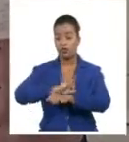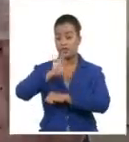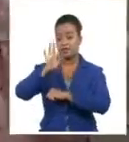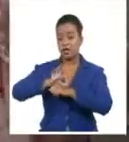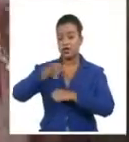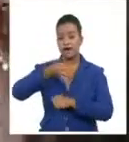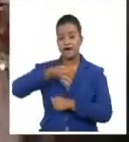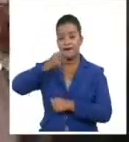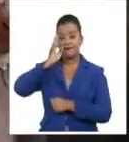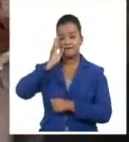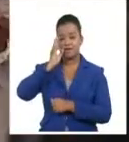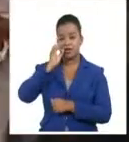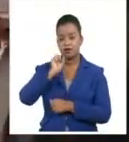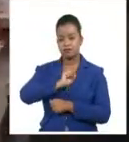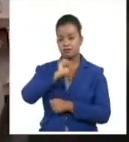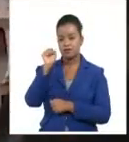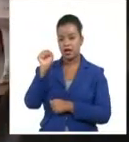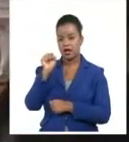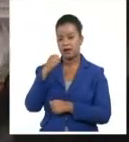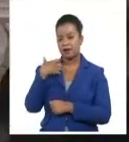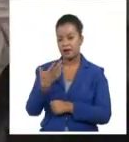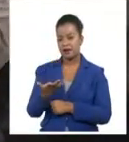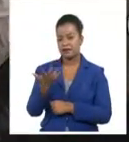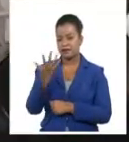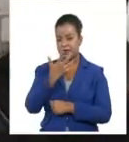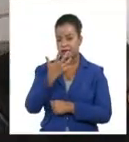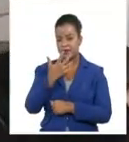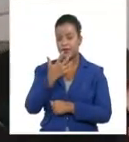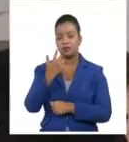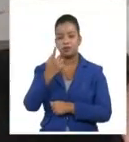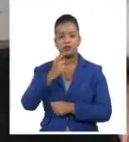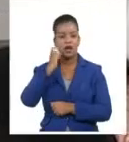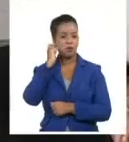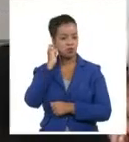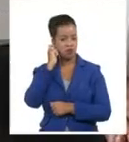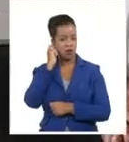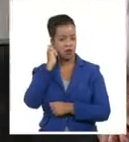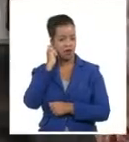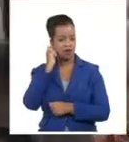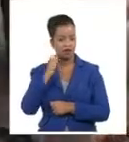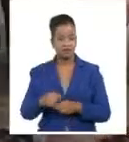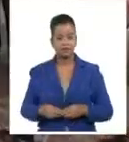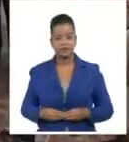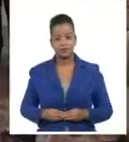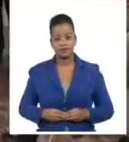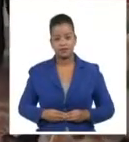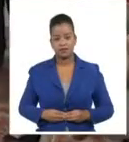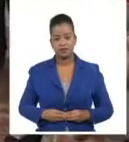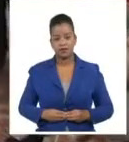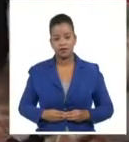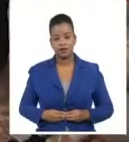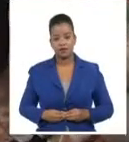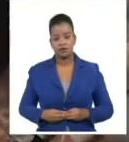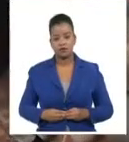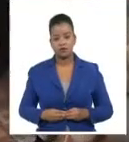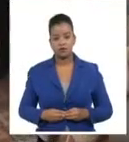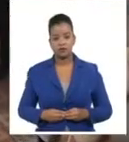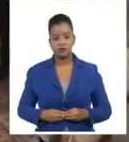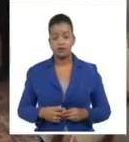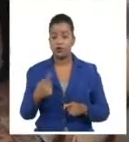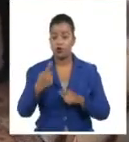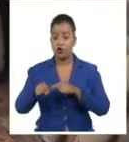café, resultaron galardonados Polaroid de Mariela Capote y abridor de cafetera Moca de Diana Ávila. Mientras, en diseño de